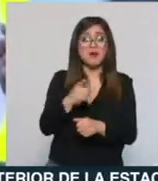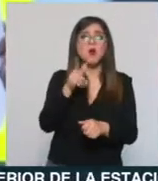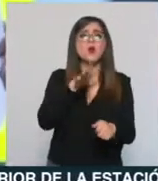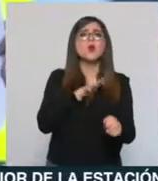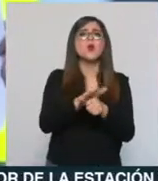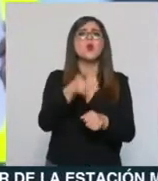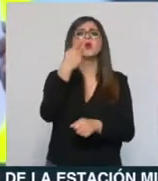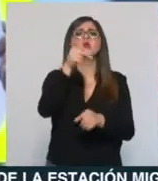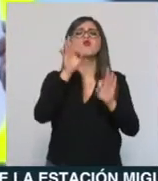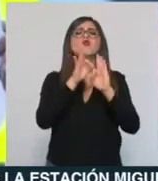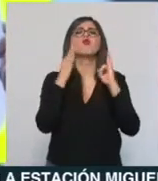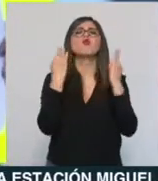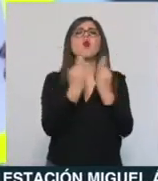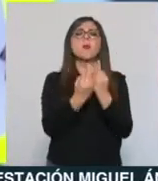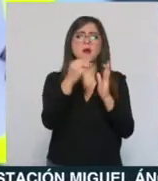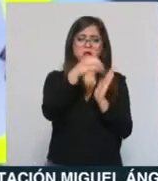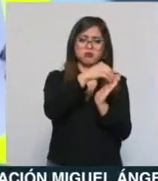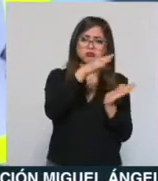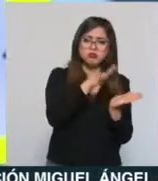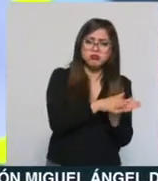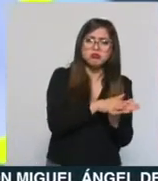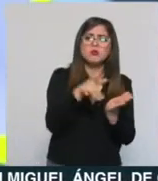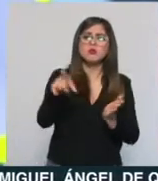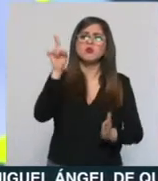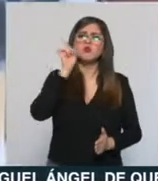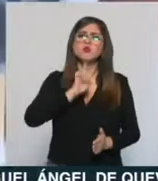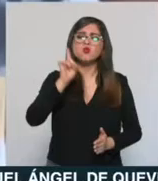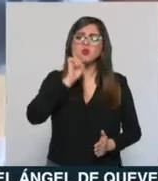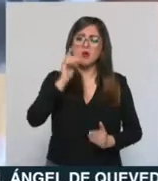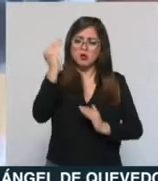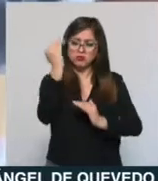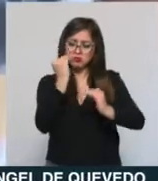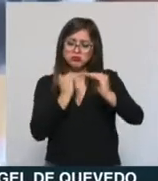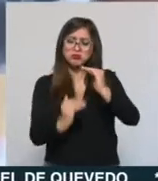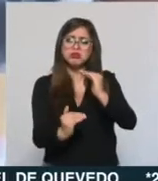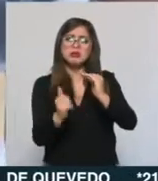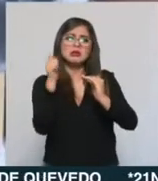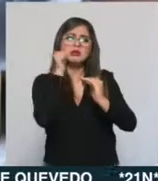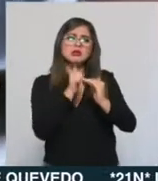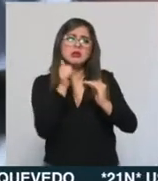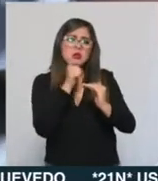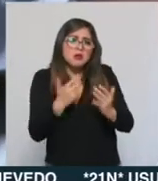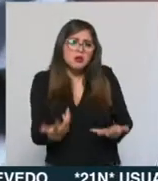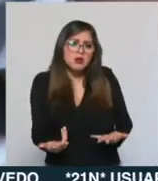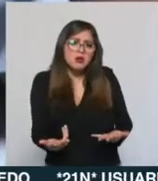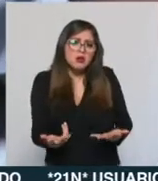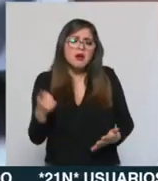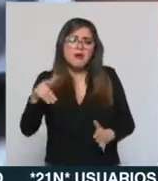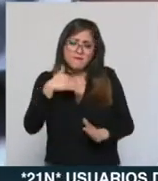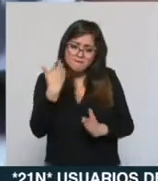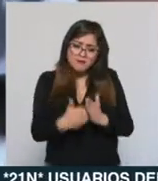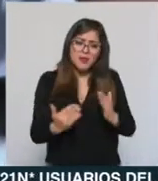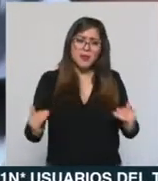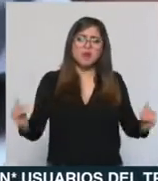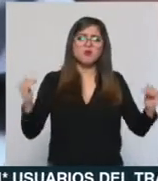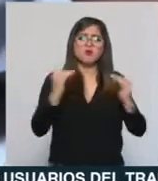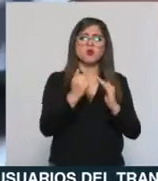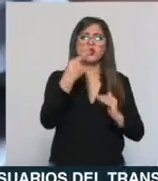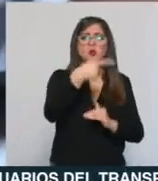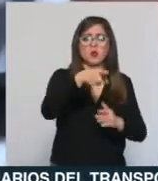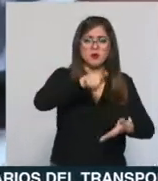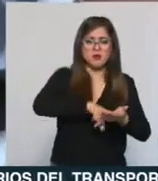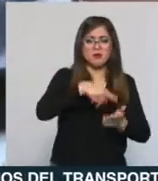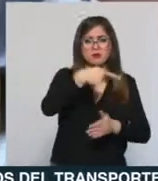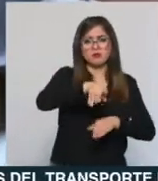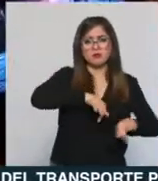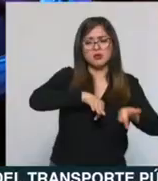ética para que el género, que siempre ha tenido una desigualdad, pues las mujeres no tengan desigualdad dentro de sus redacciones, o por qué los